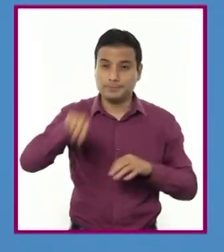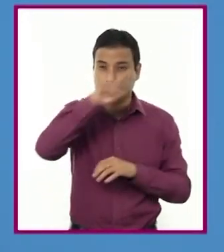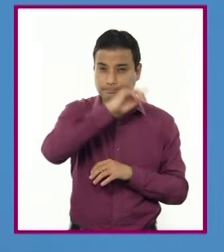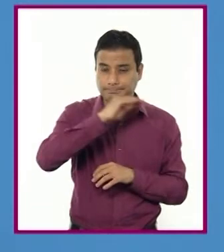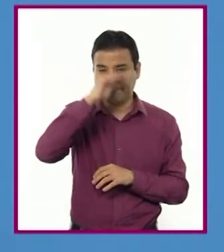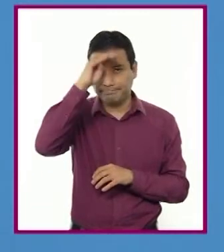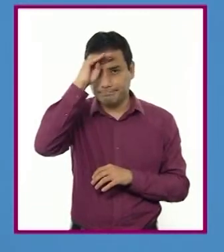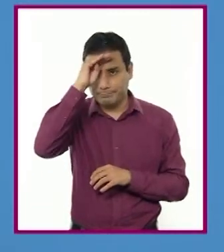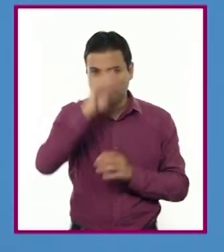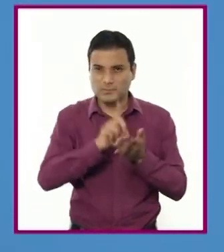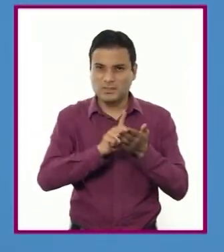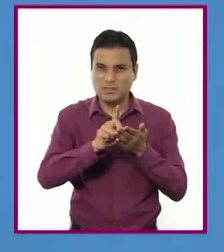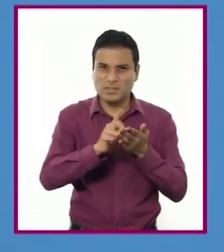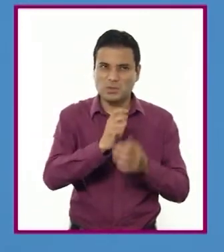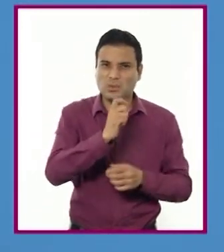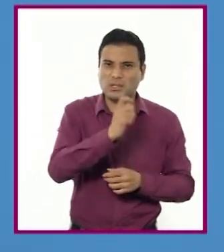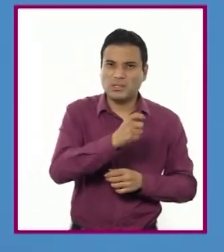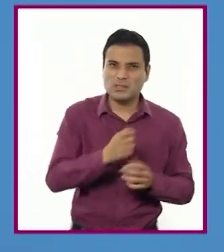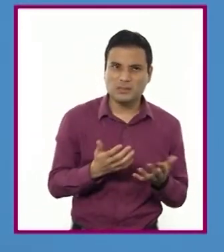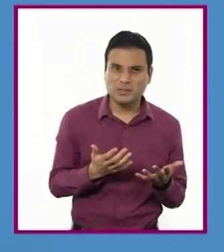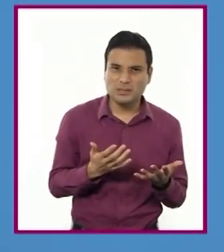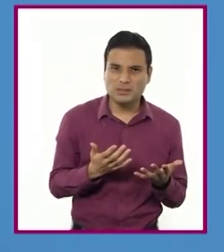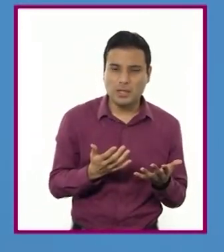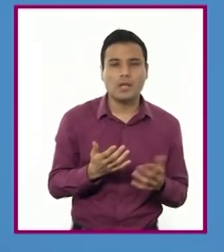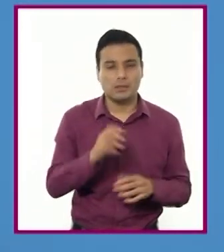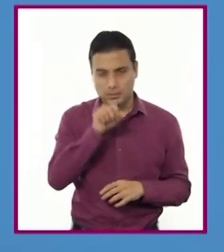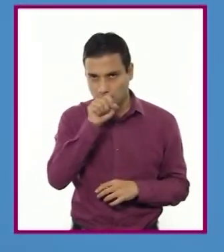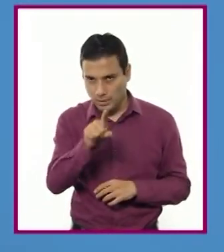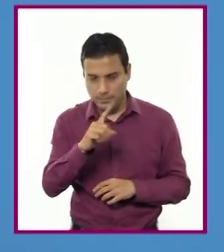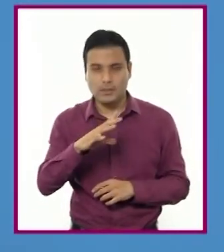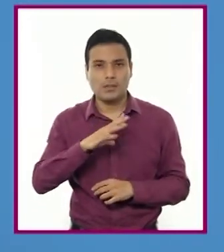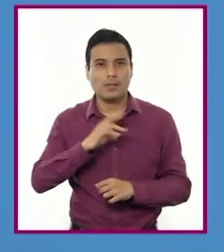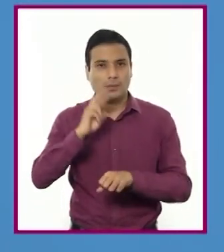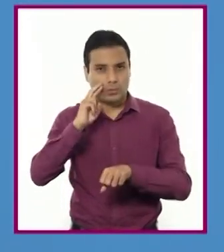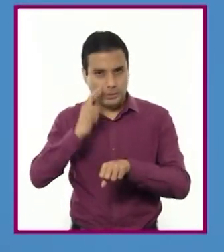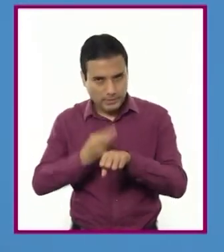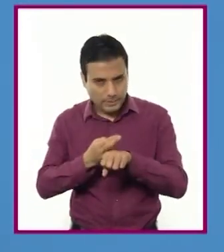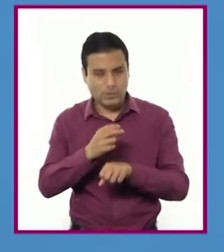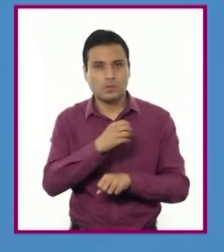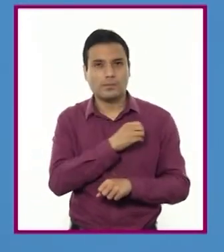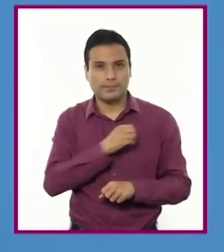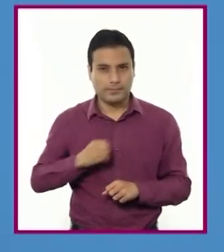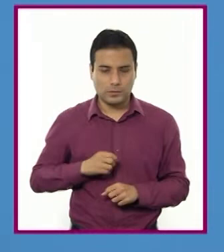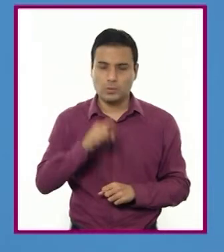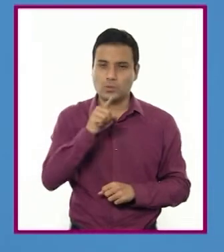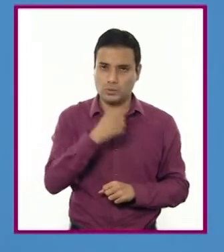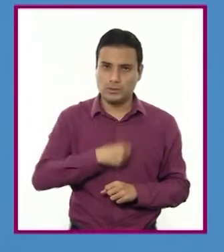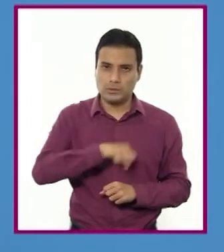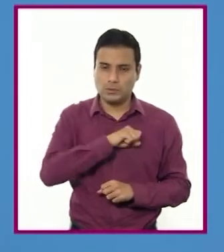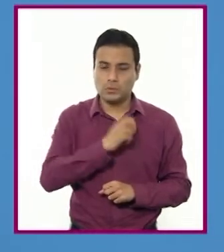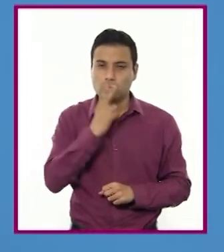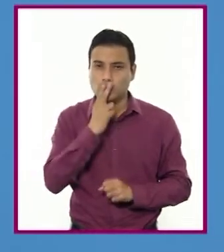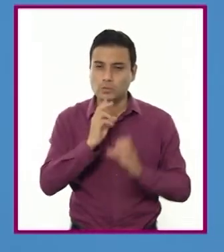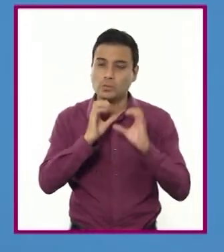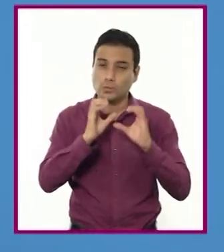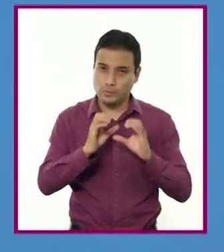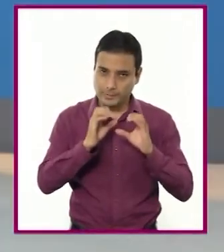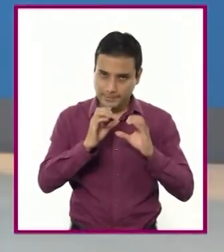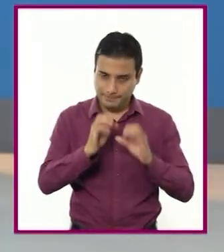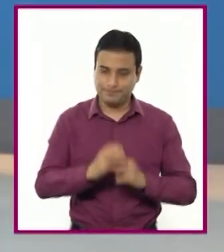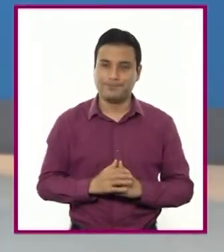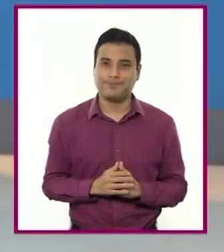tener derechos, pues ello genera responsabilidades y deberes también en el autocuidado de su salud integral y